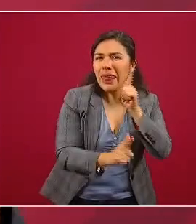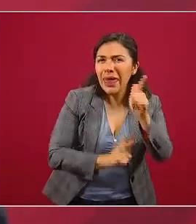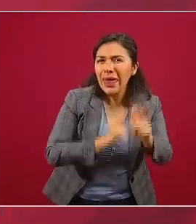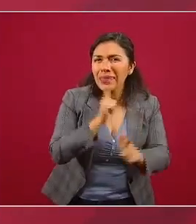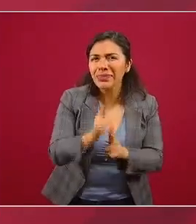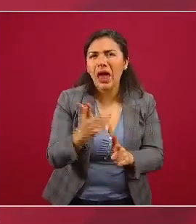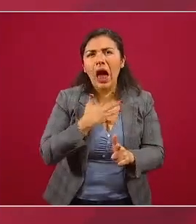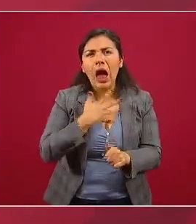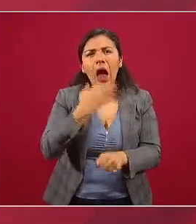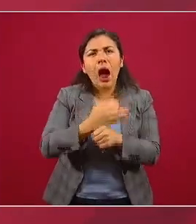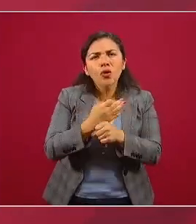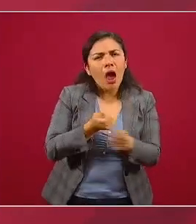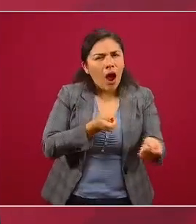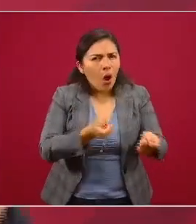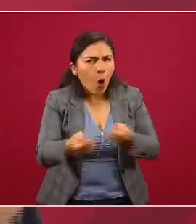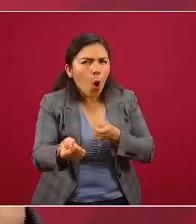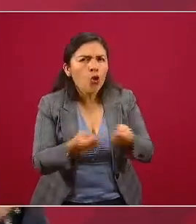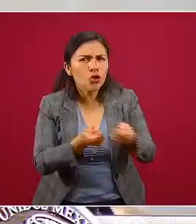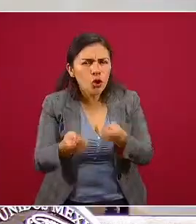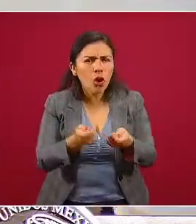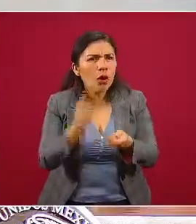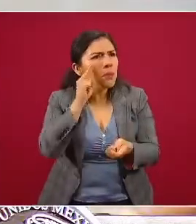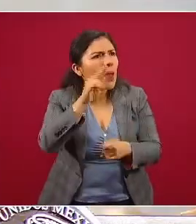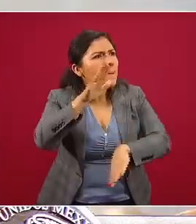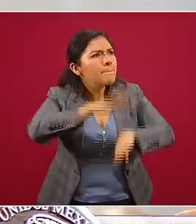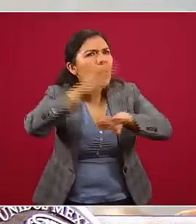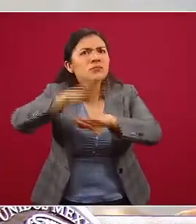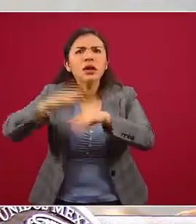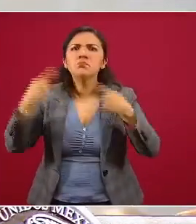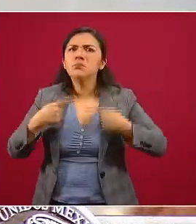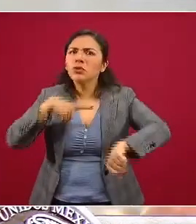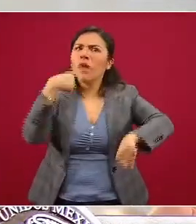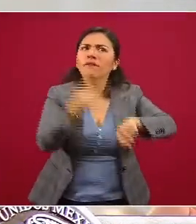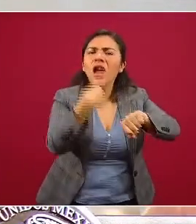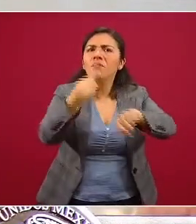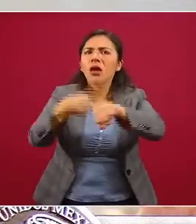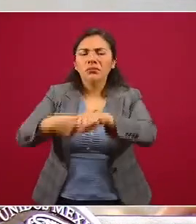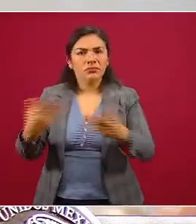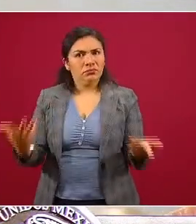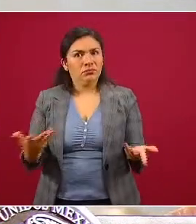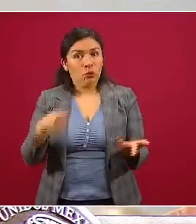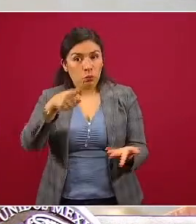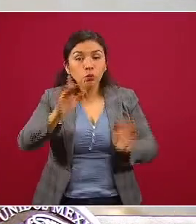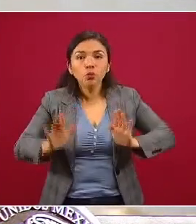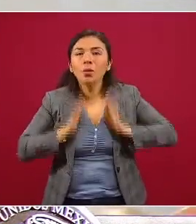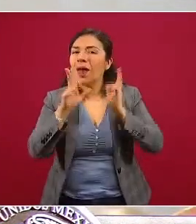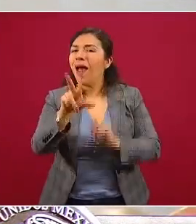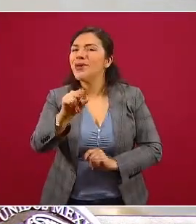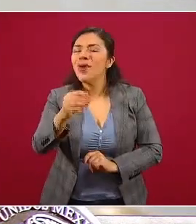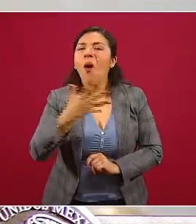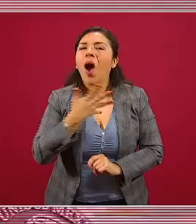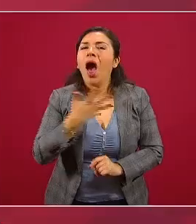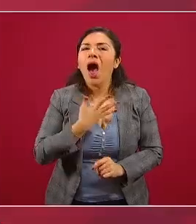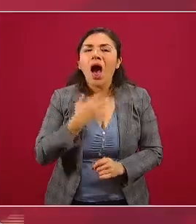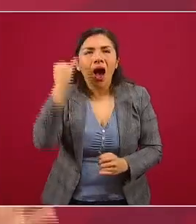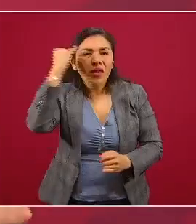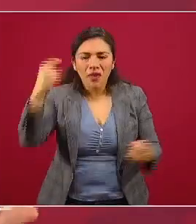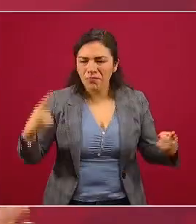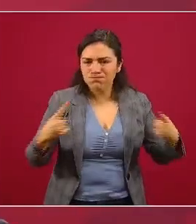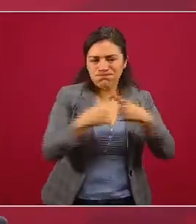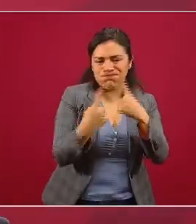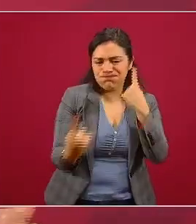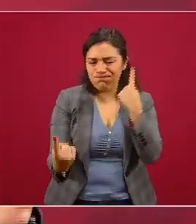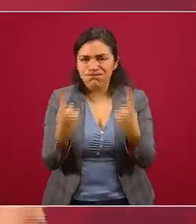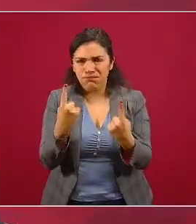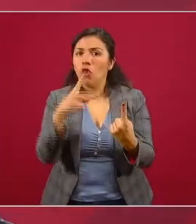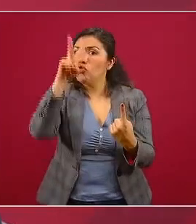está en una fase de control, cuando vemos que hay más casos día con día? No debe sorprender que existan estas dos ideas. Las dos